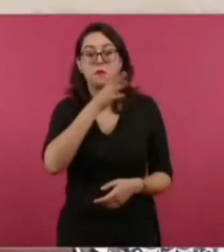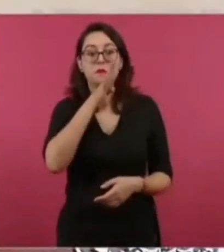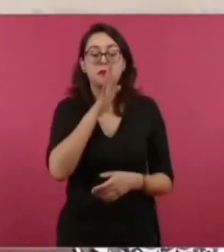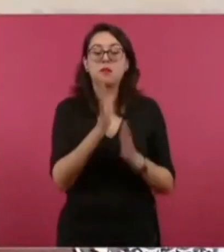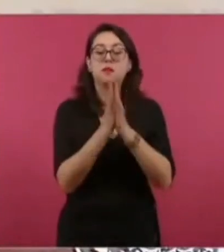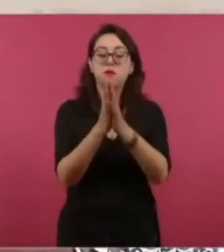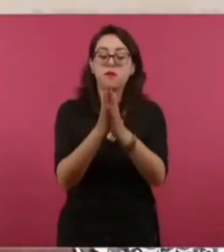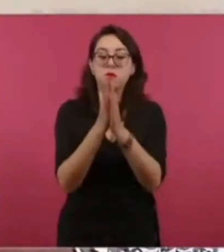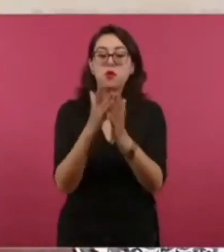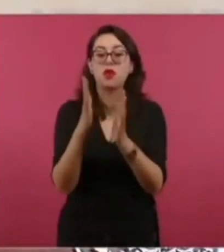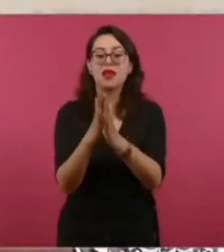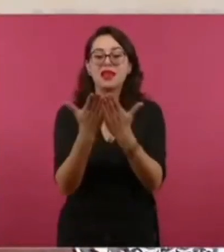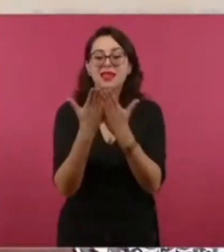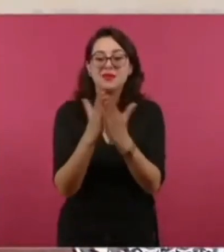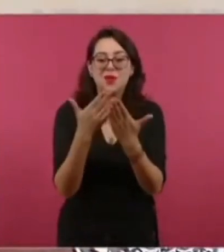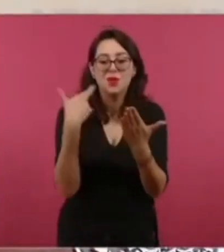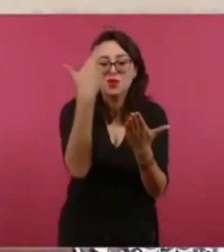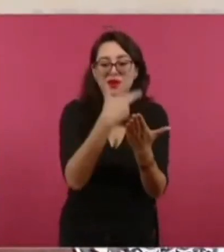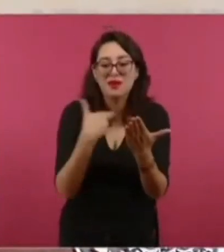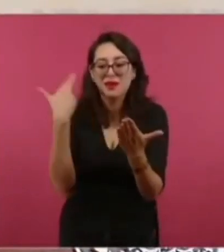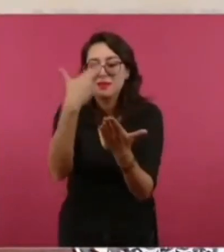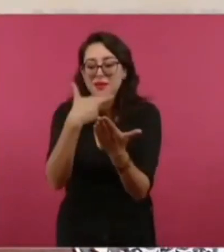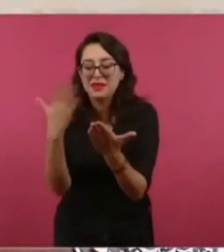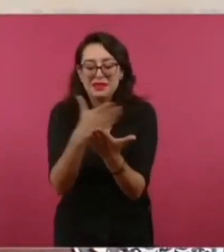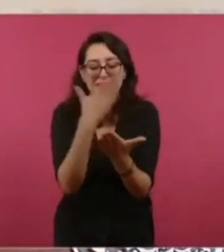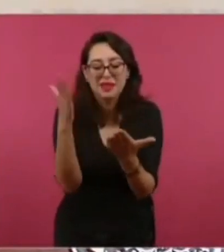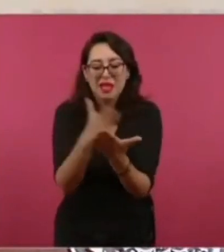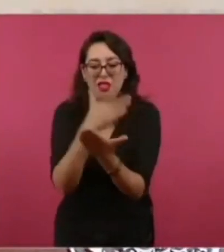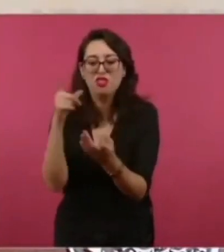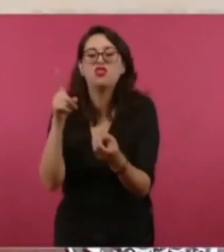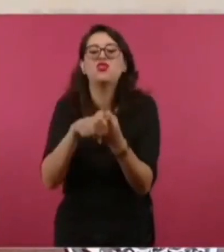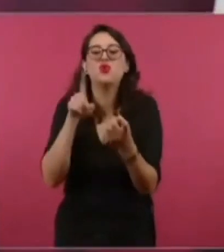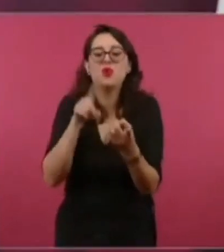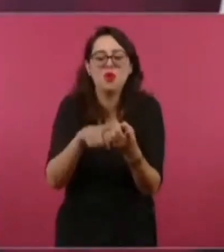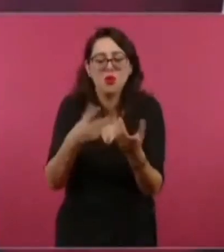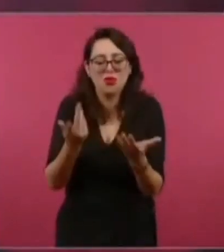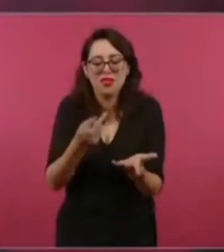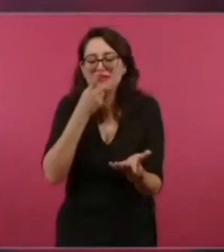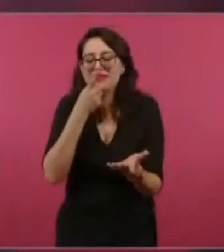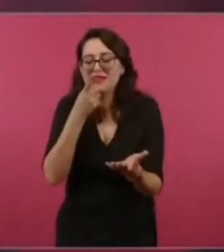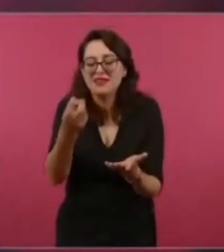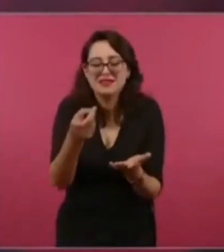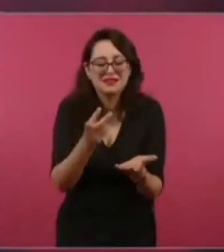Pues estuvo a favor de los potentados.